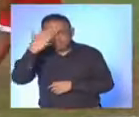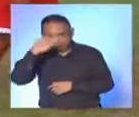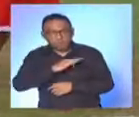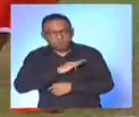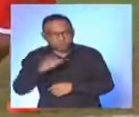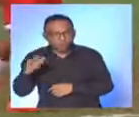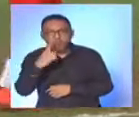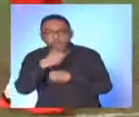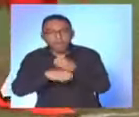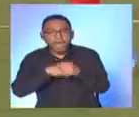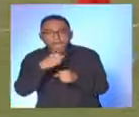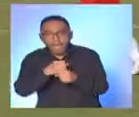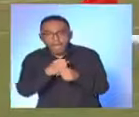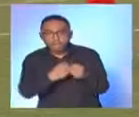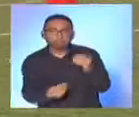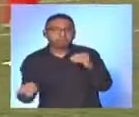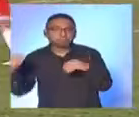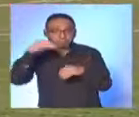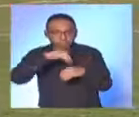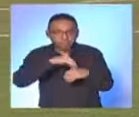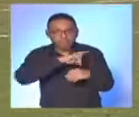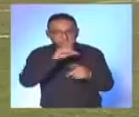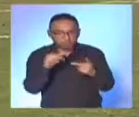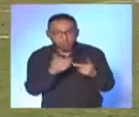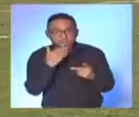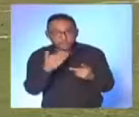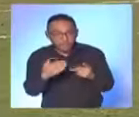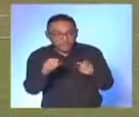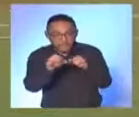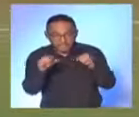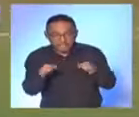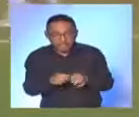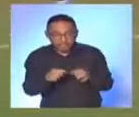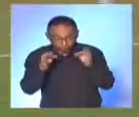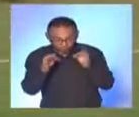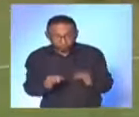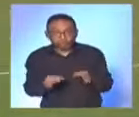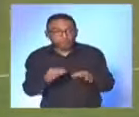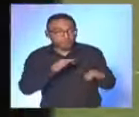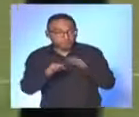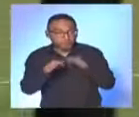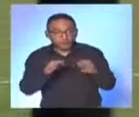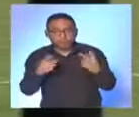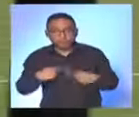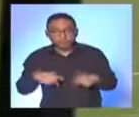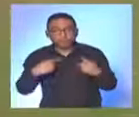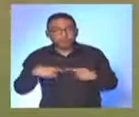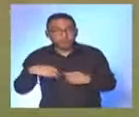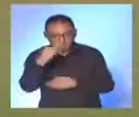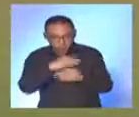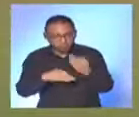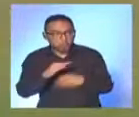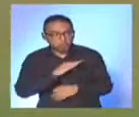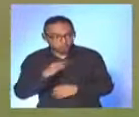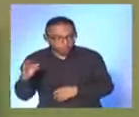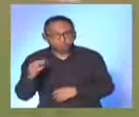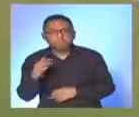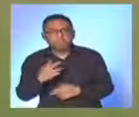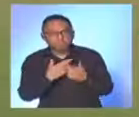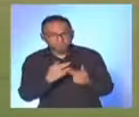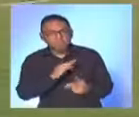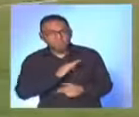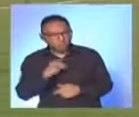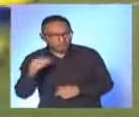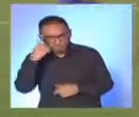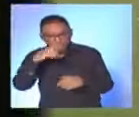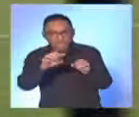en un año y de ahí a la siguiente categoría con una buena estructura sólida y el trabajo de todos los involucrados. Considera que hay capacidad de sobra para